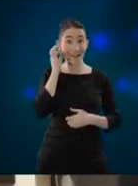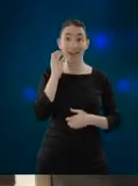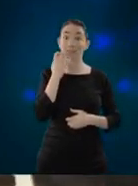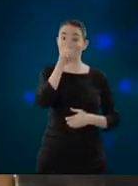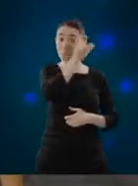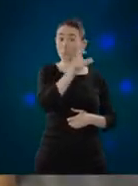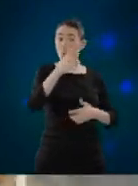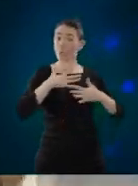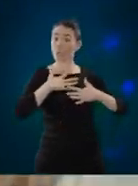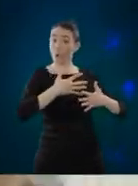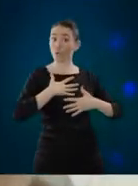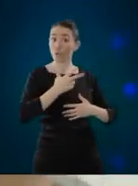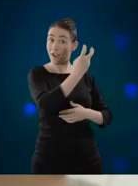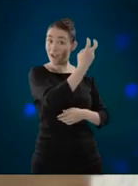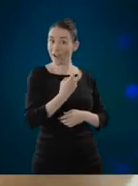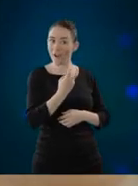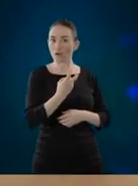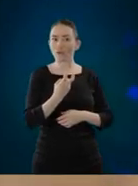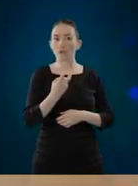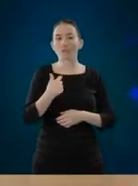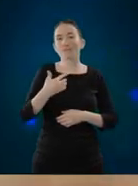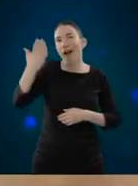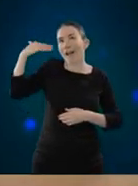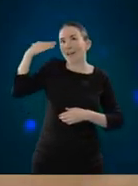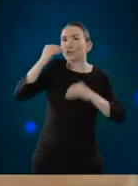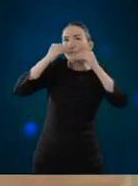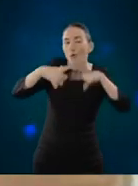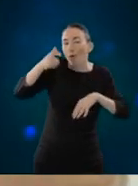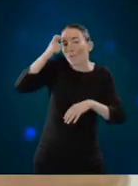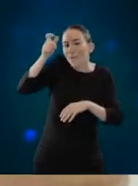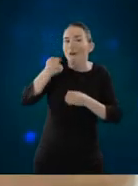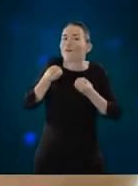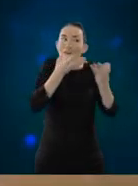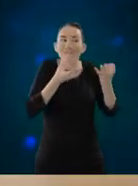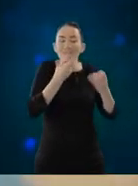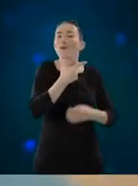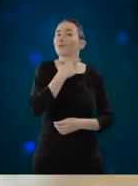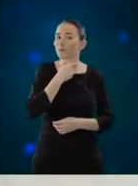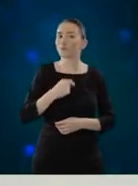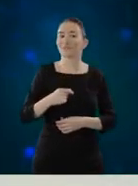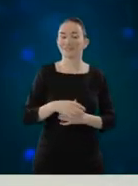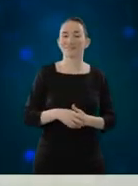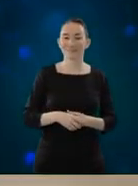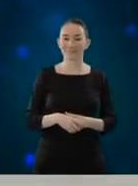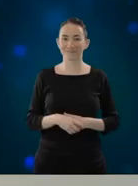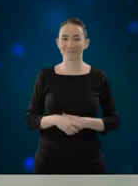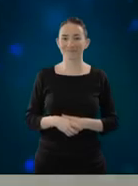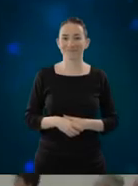abuela le gusta contarles a los voluntarios que vienen sus aventuras de cuando vivía en el pueblo.